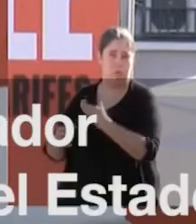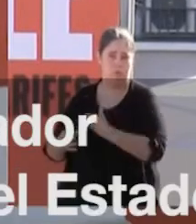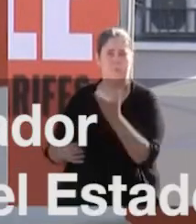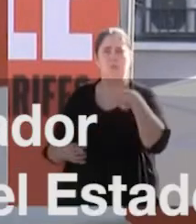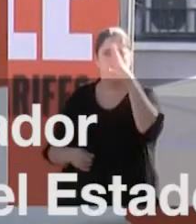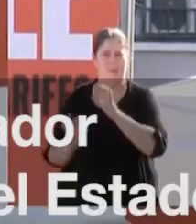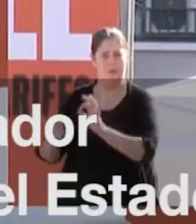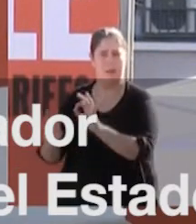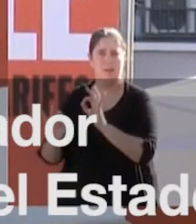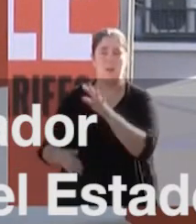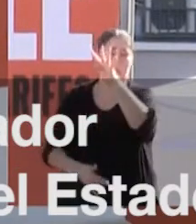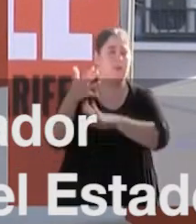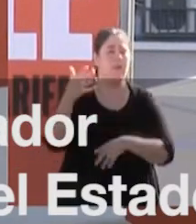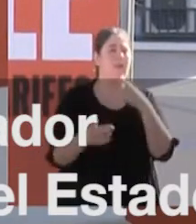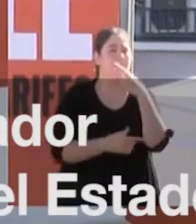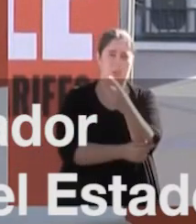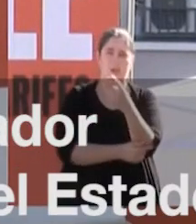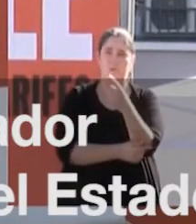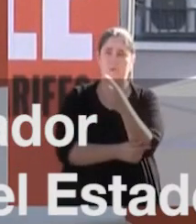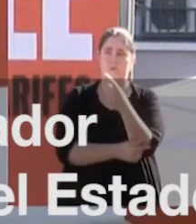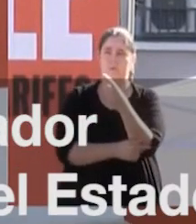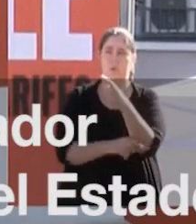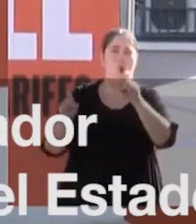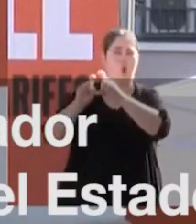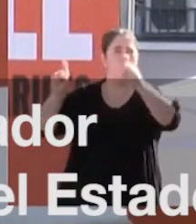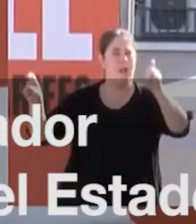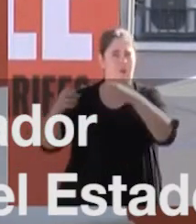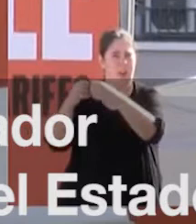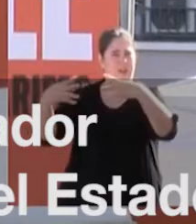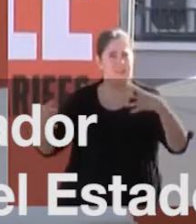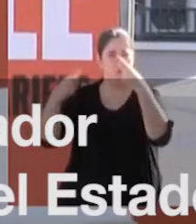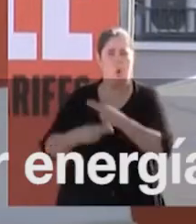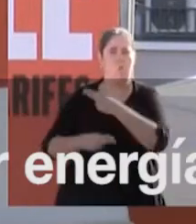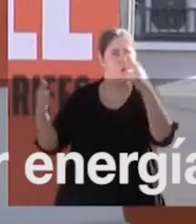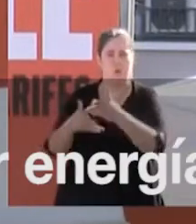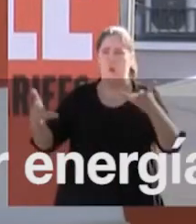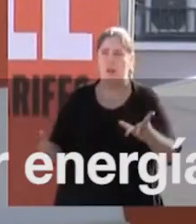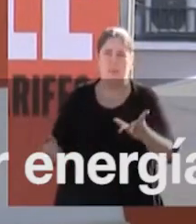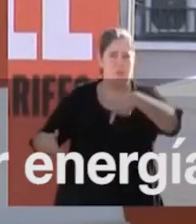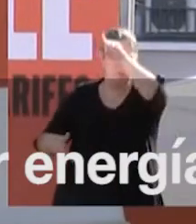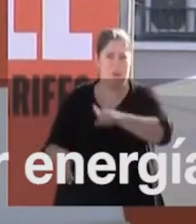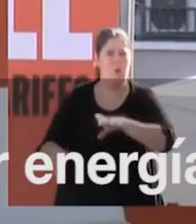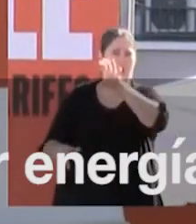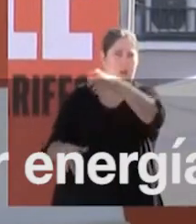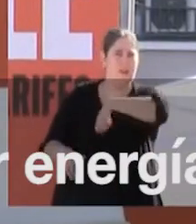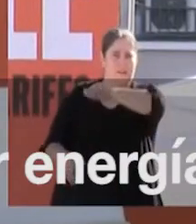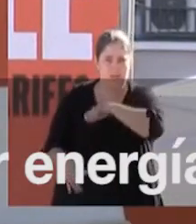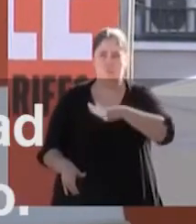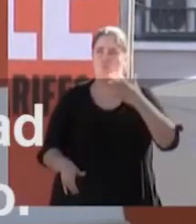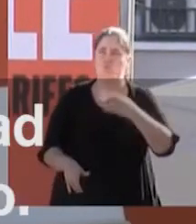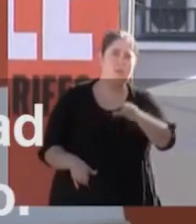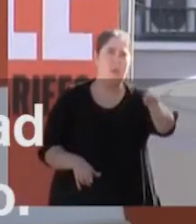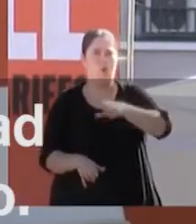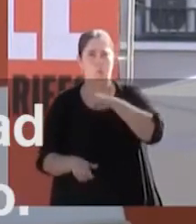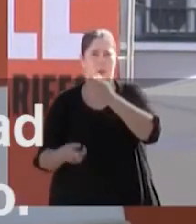barcelona- energía el operador eléctrico público más grande del estado que permitirá vender y comprar energía